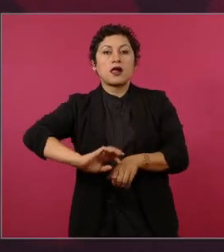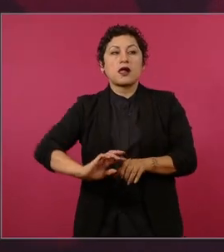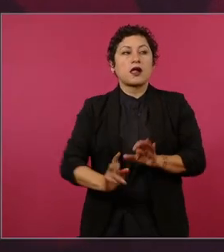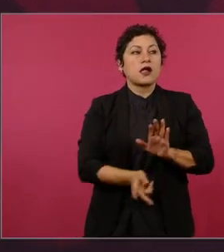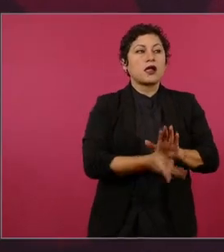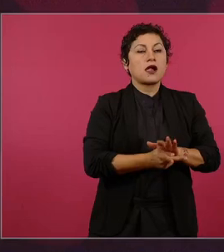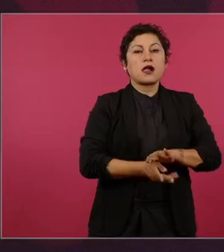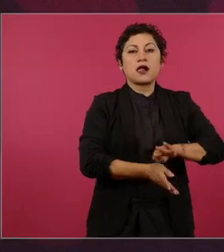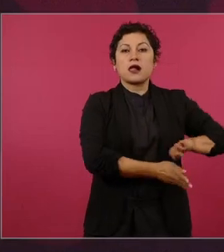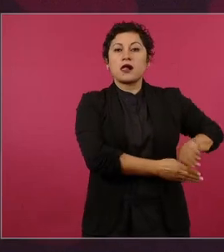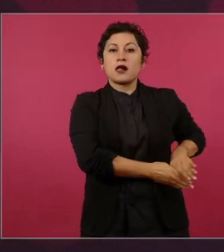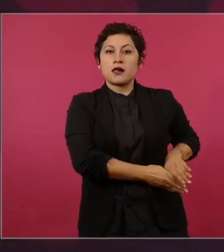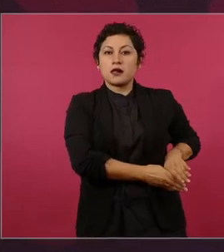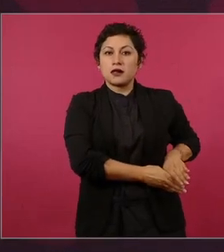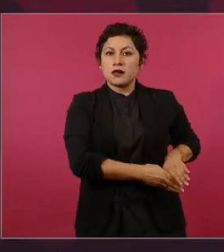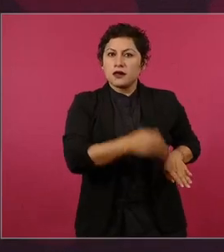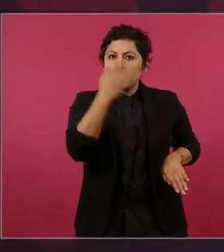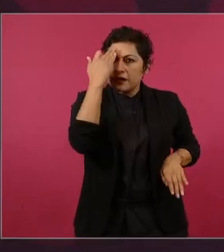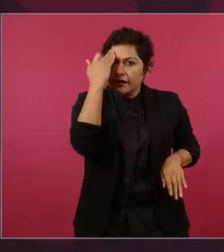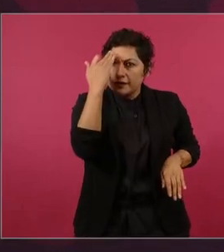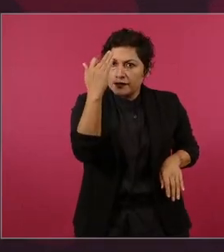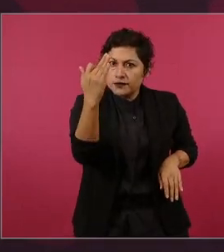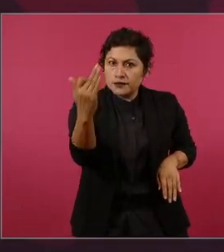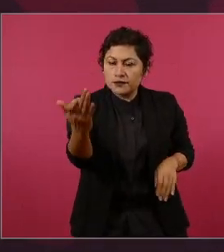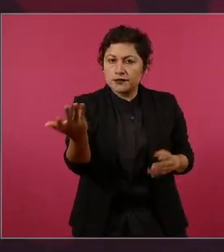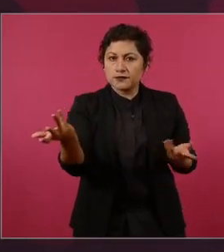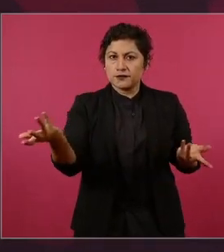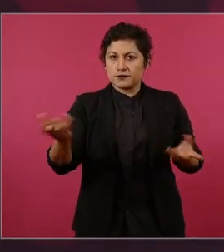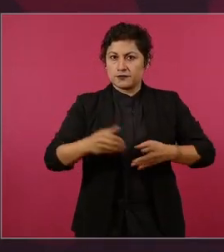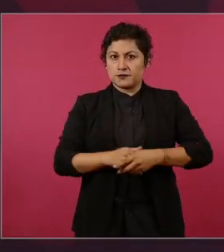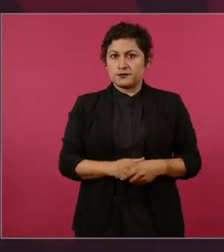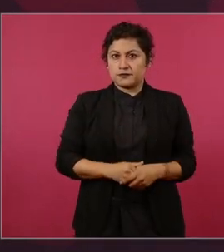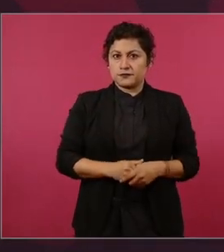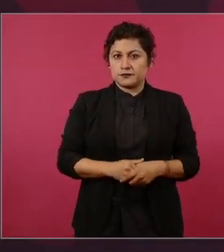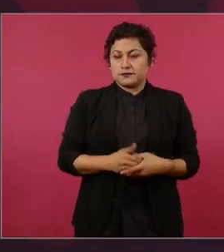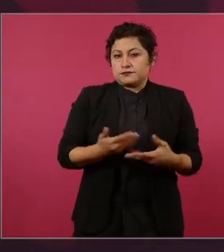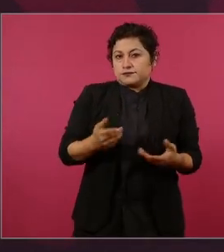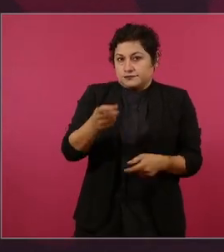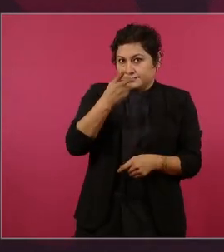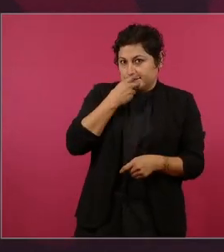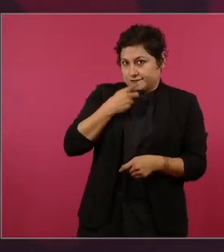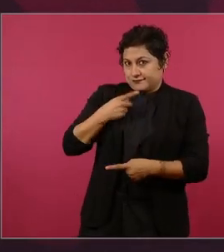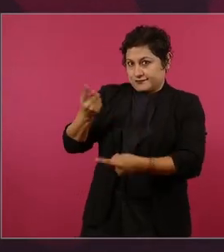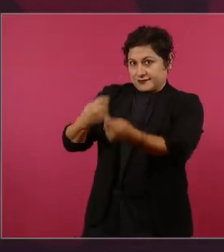¿Cuánto pueden ganar vendiendo las corbatas?